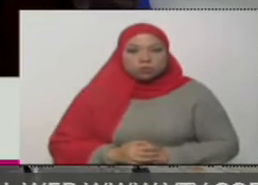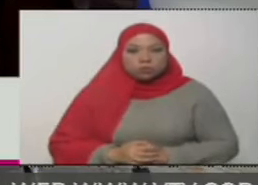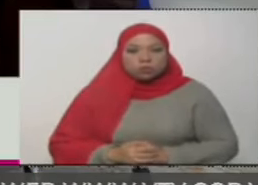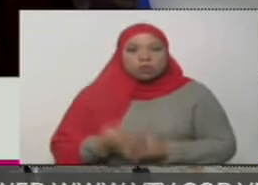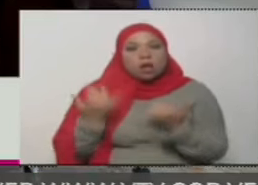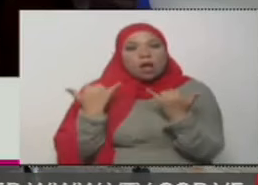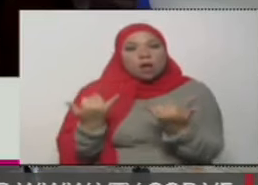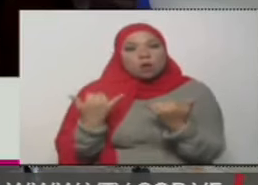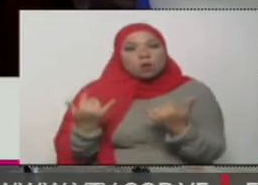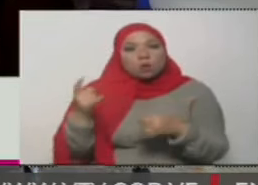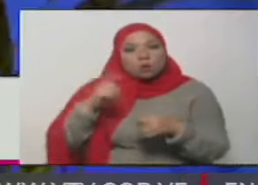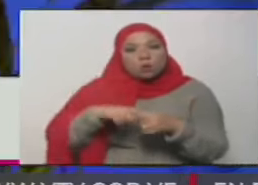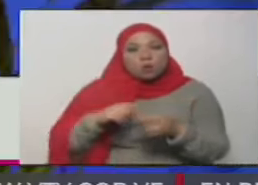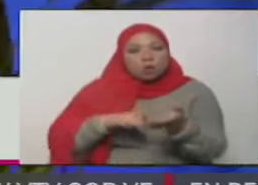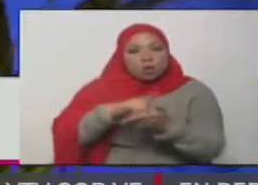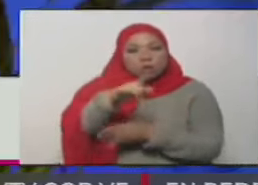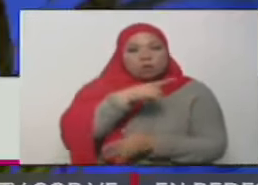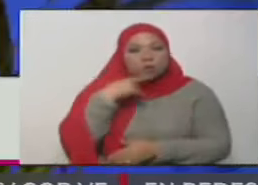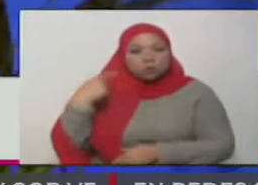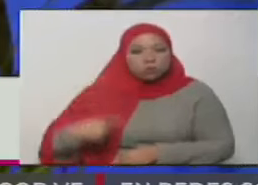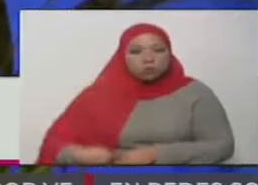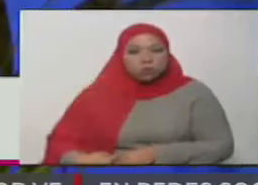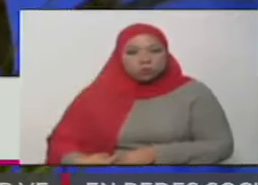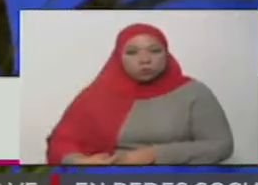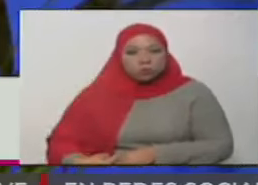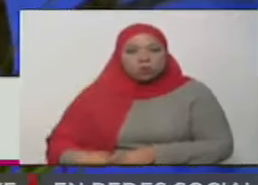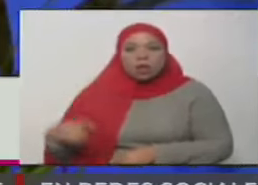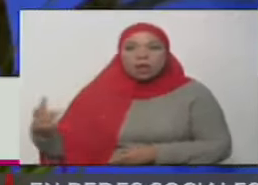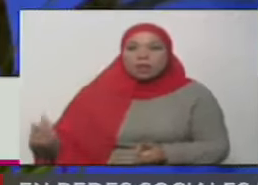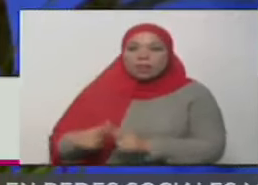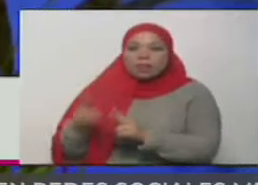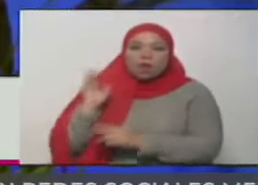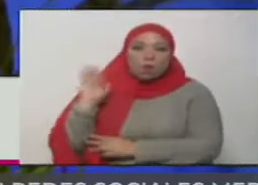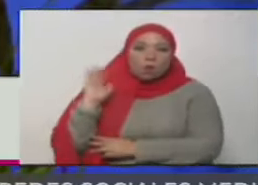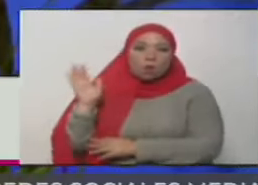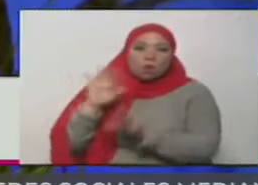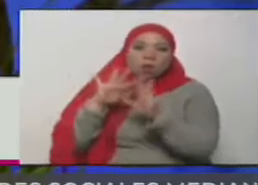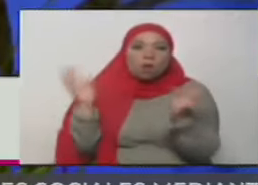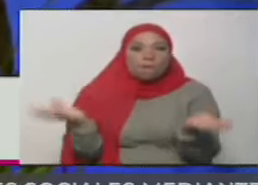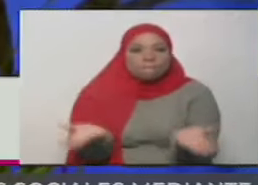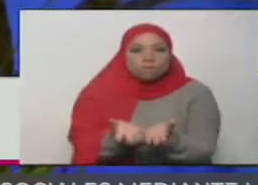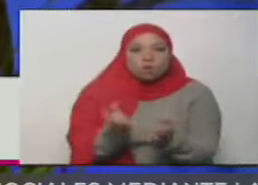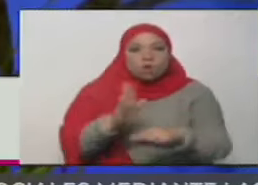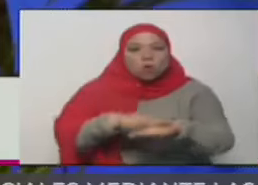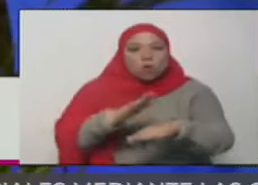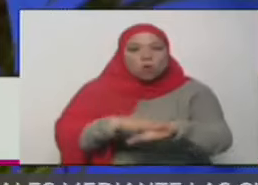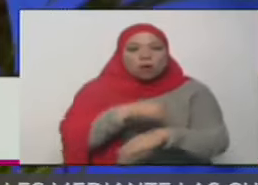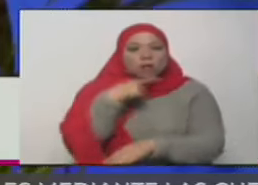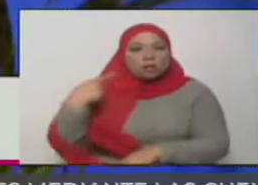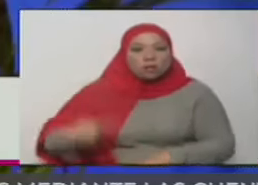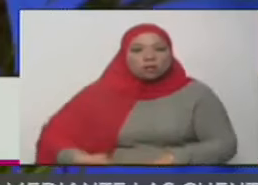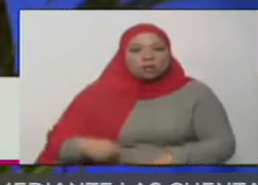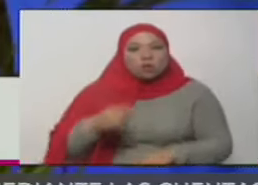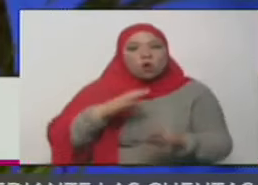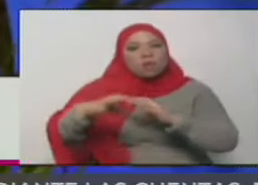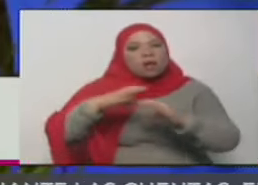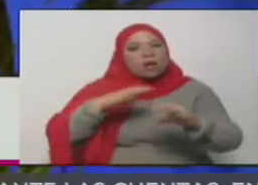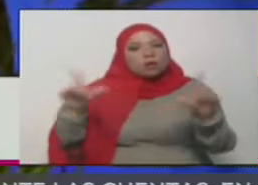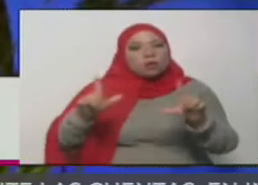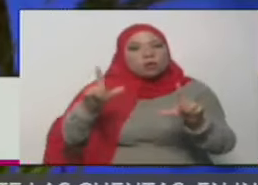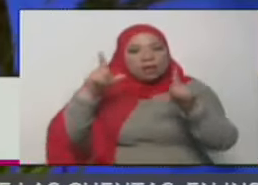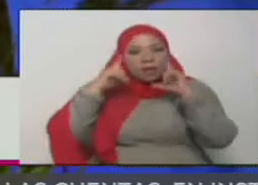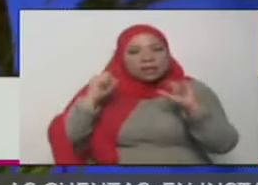este momento se encuentra viajando a China para un gran evento mundial que convocó China sobre medios de comunicación e